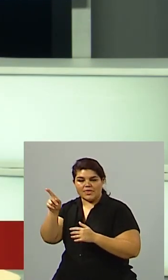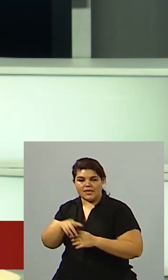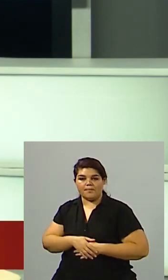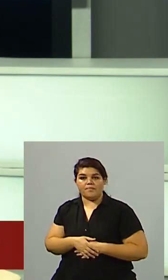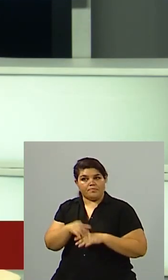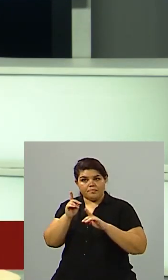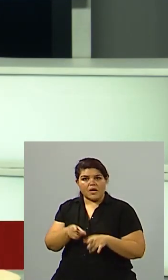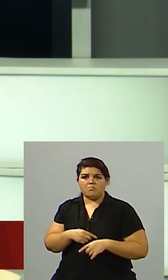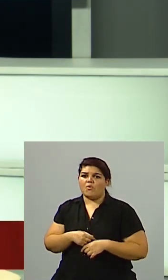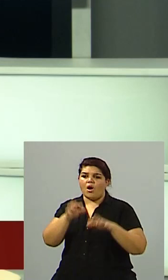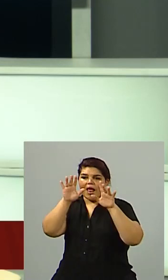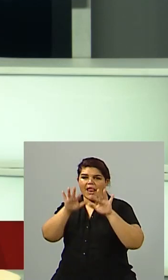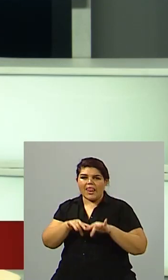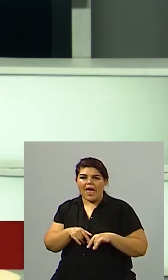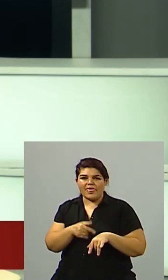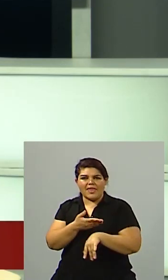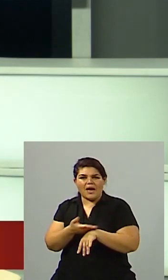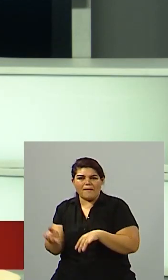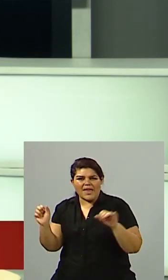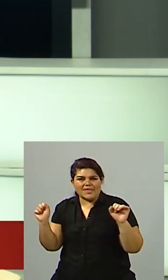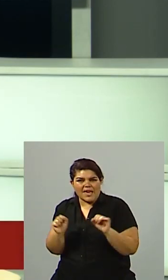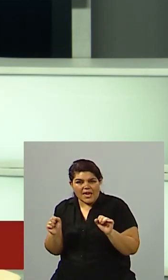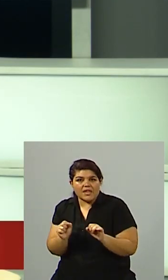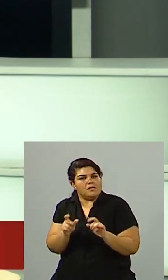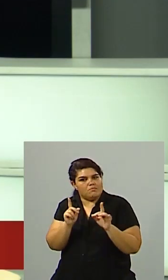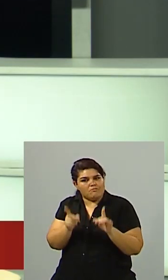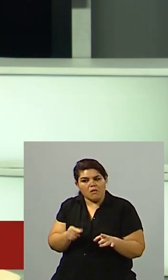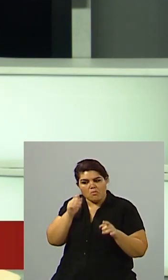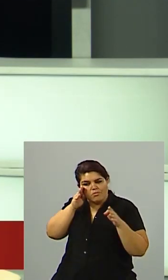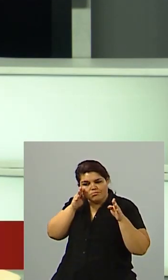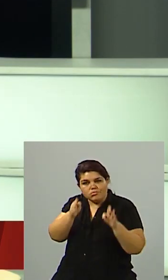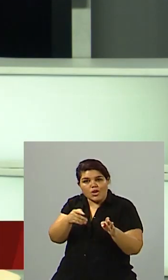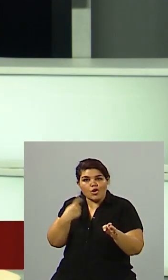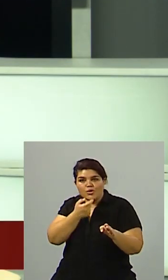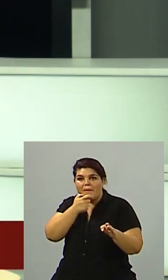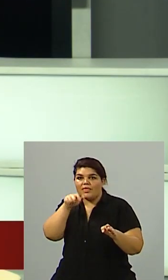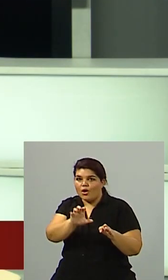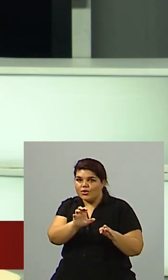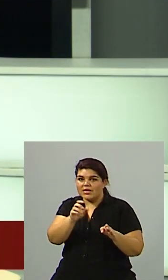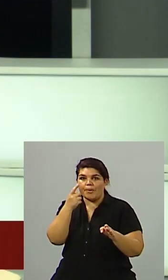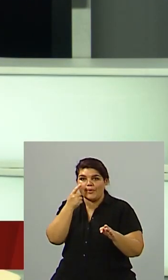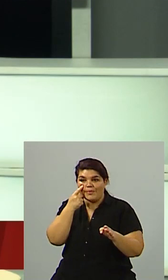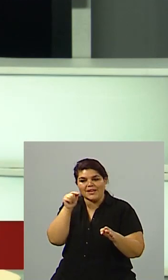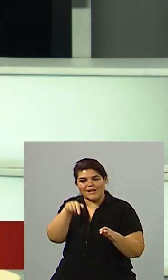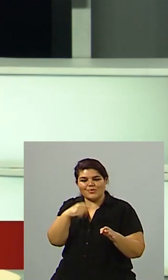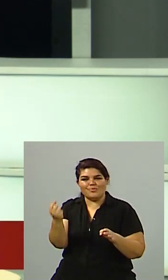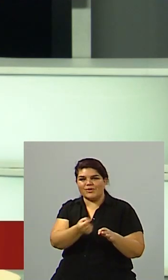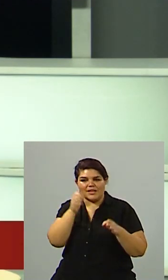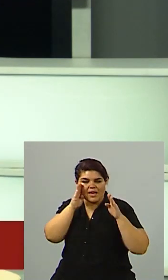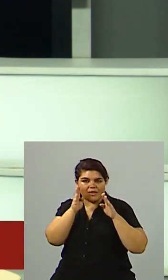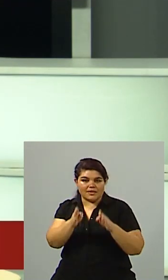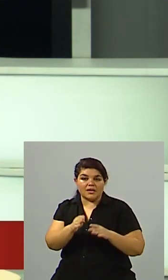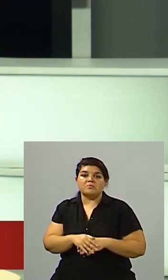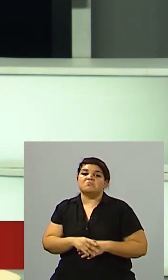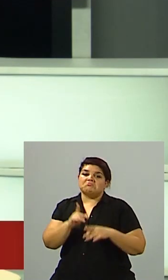tema repetitivo, pero bueno, nos tenemos que ocupar de ese tema como mendocinos y mendocinas y al mismo tiempo teniendo en cuenta cuál es el panorama